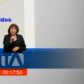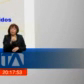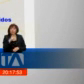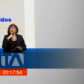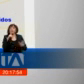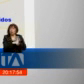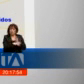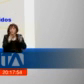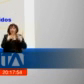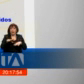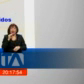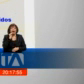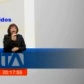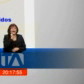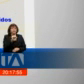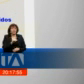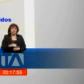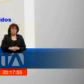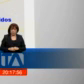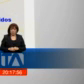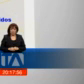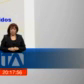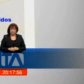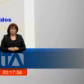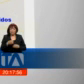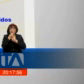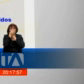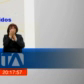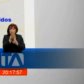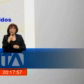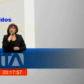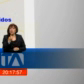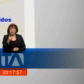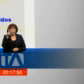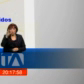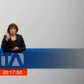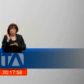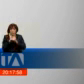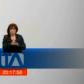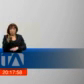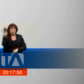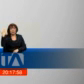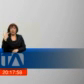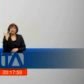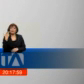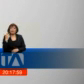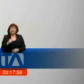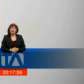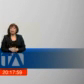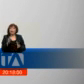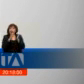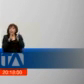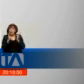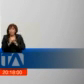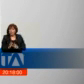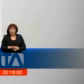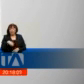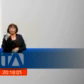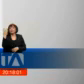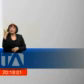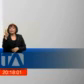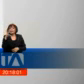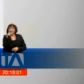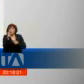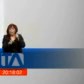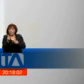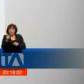organización 1-800 Migrante. De acuerdo a la información de un testigo, el pasado 13 de abril, 17 personas de varias nacionalidades cruzaban